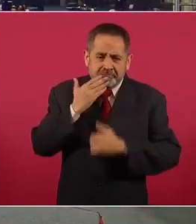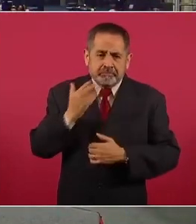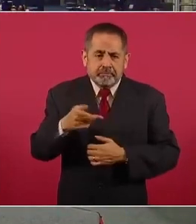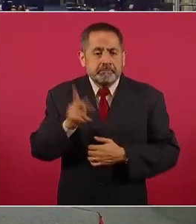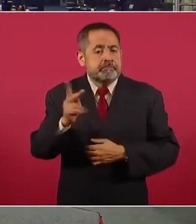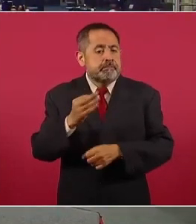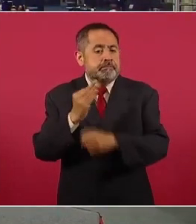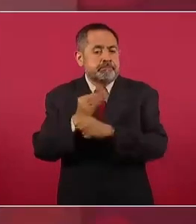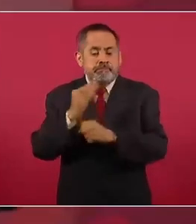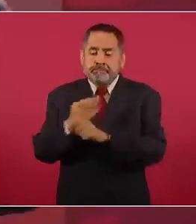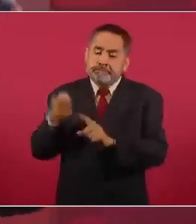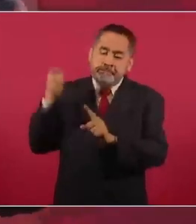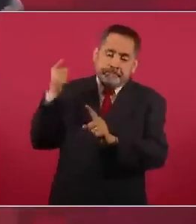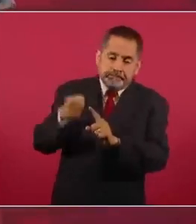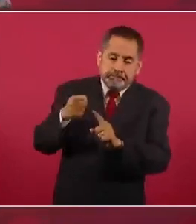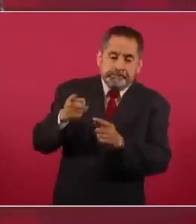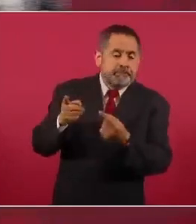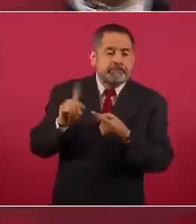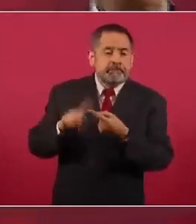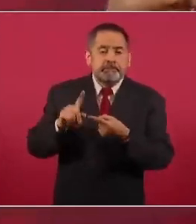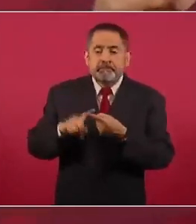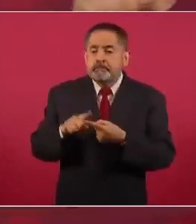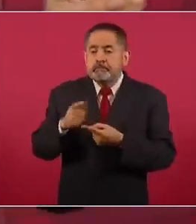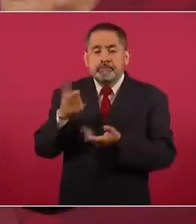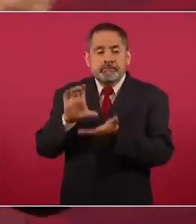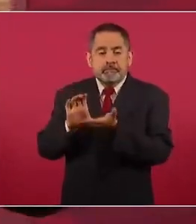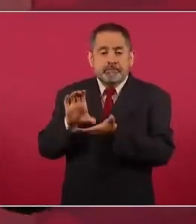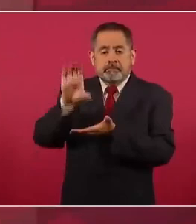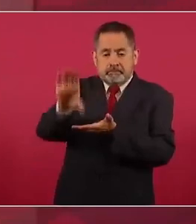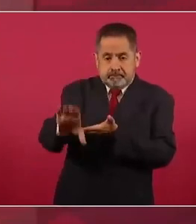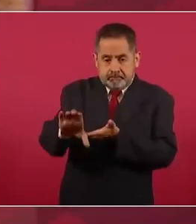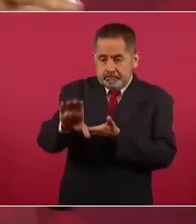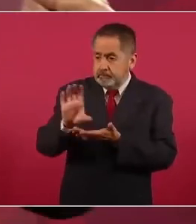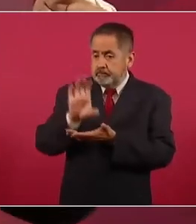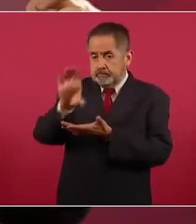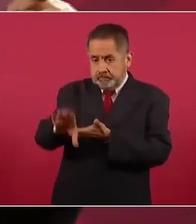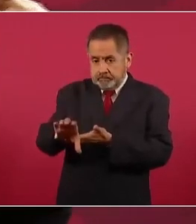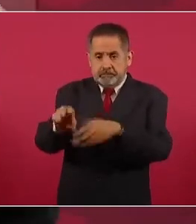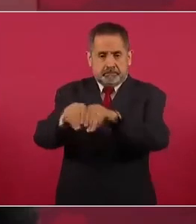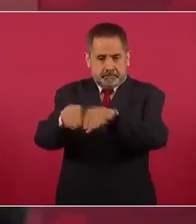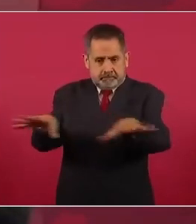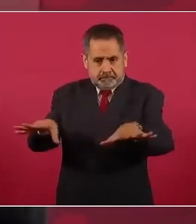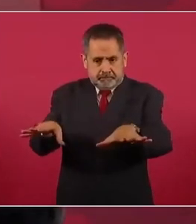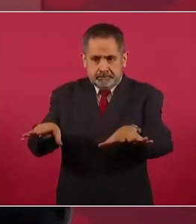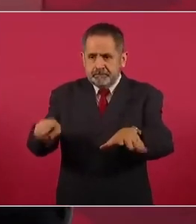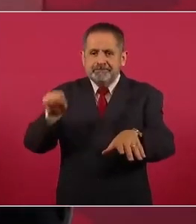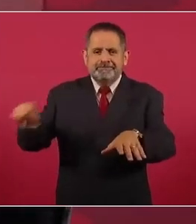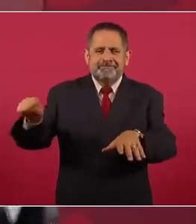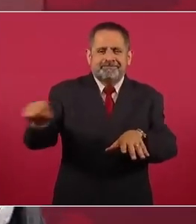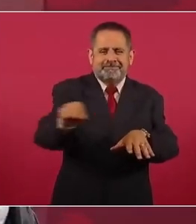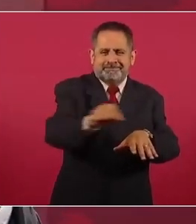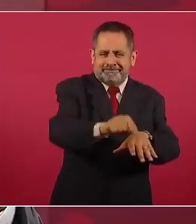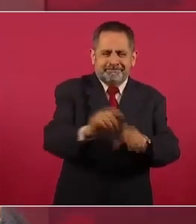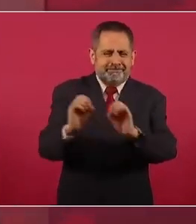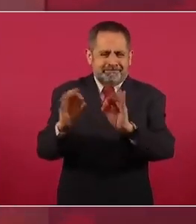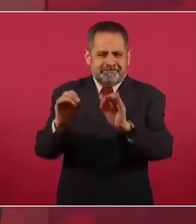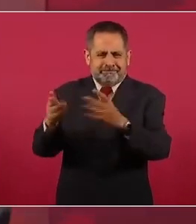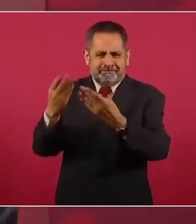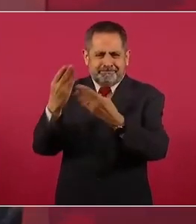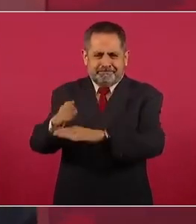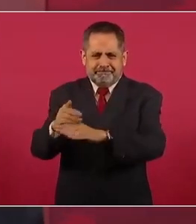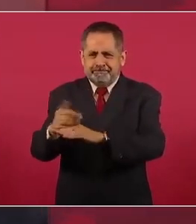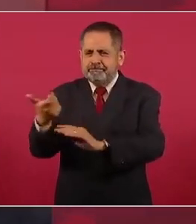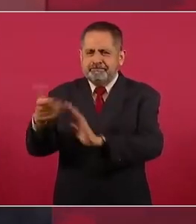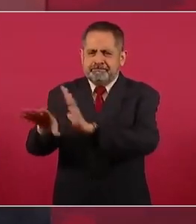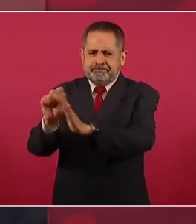lo principal es que disperse los fondos de los programas de bienestar, que